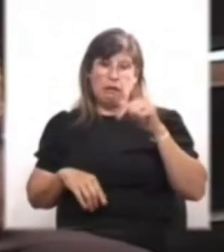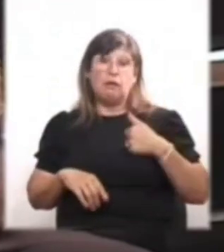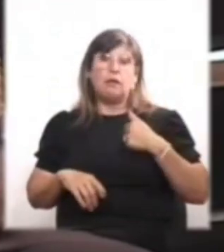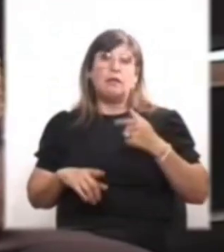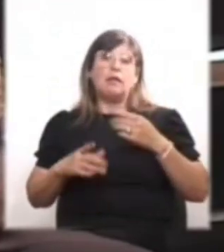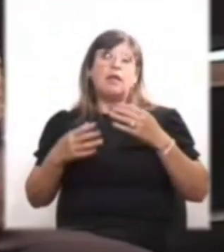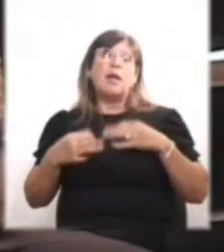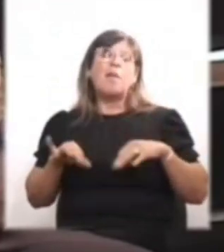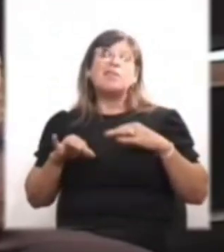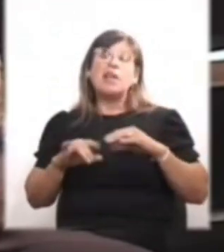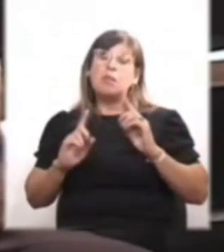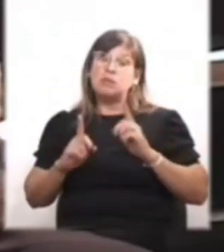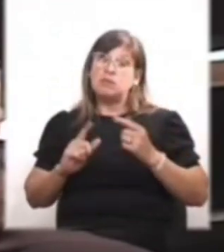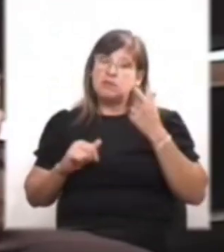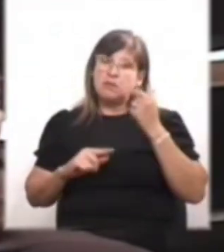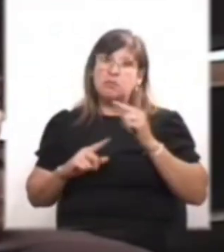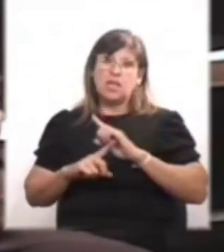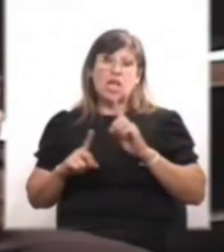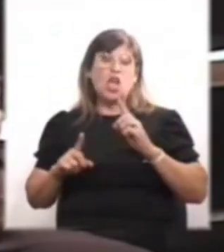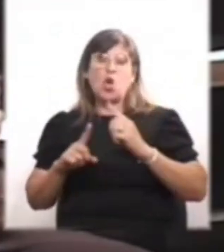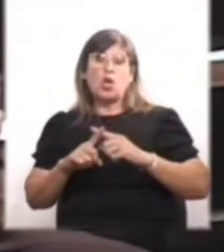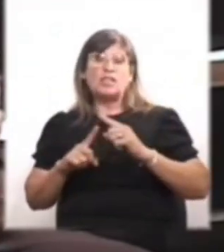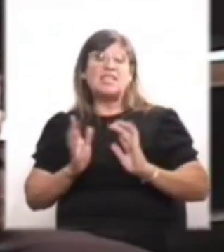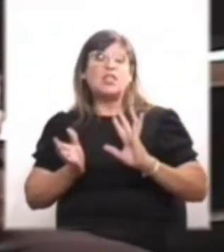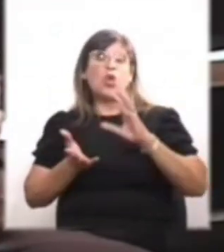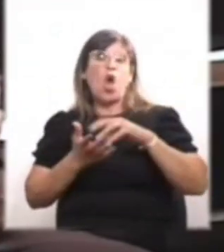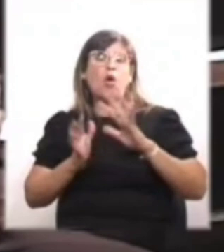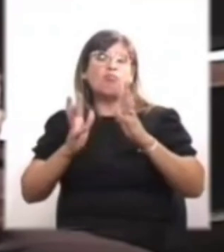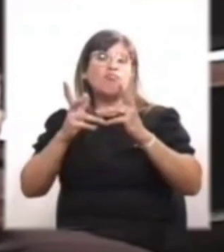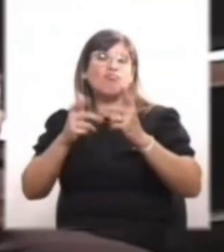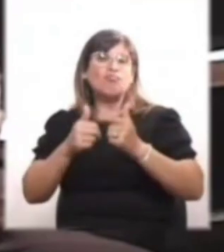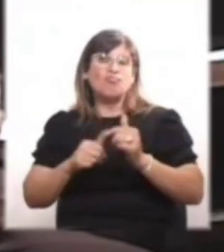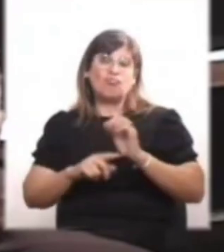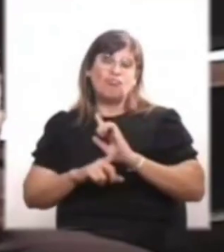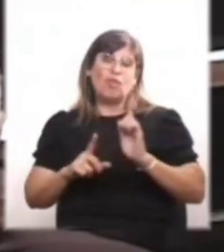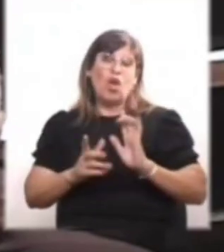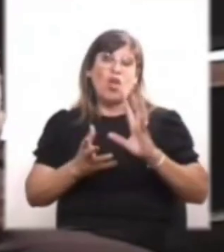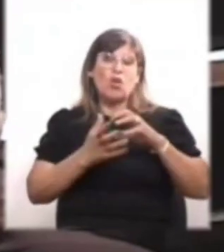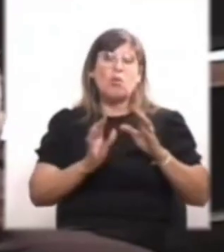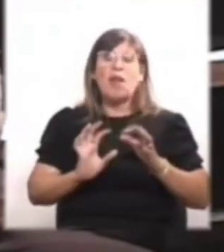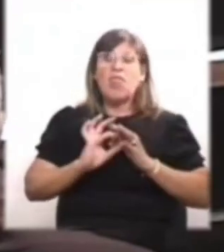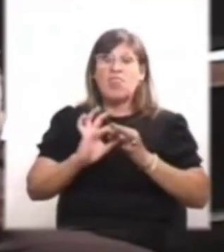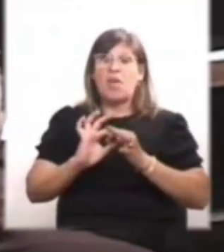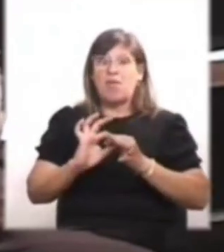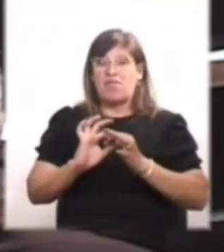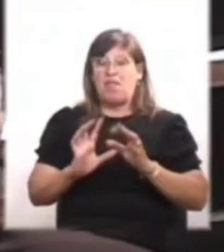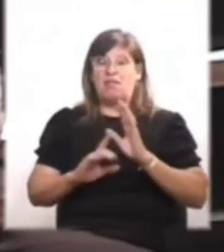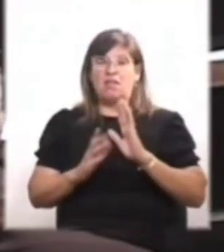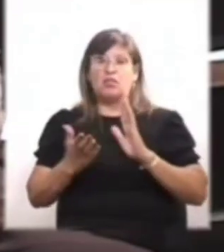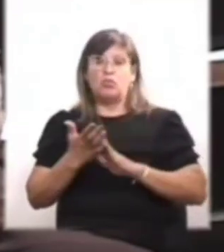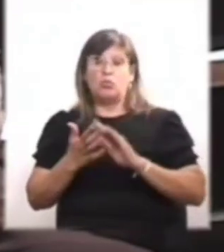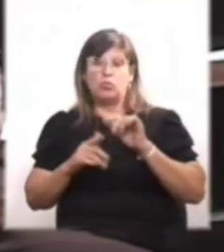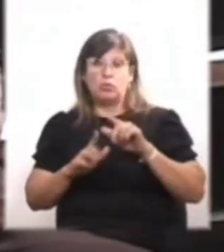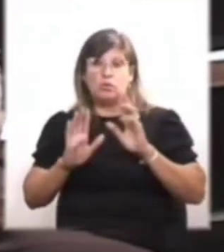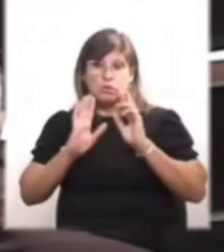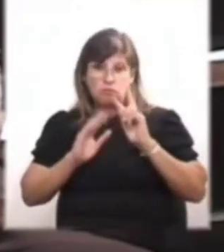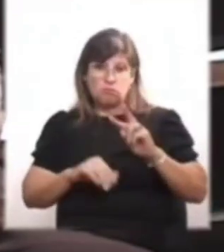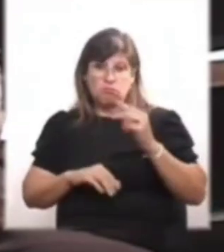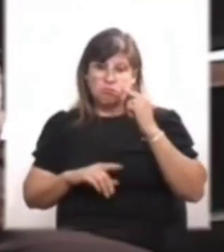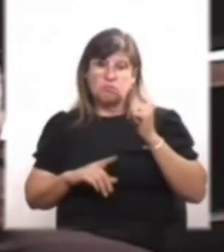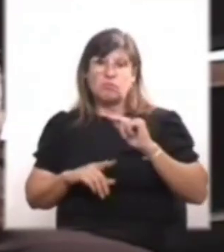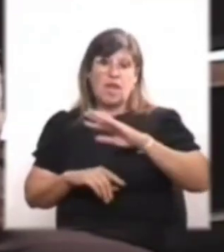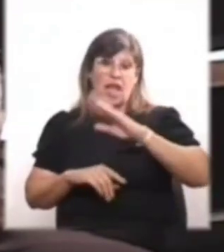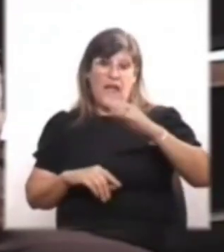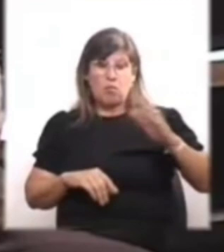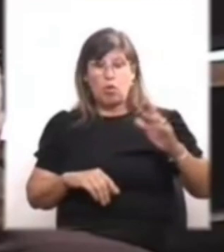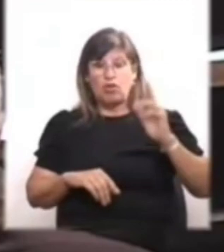y en particular ya que no existe una unidad organizativa ni unidades dependientes en lo que atiende al